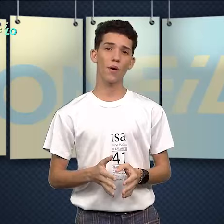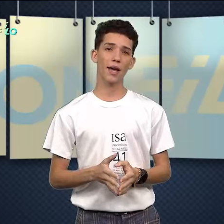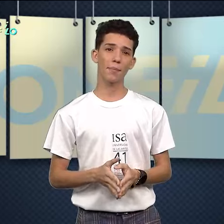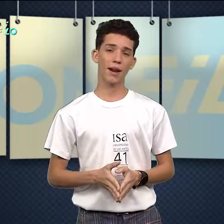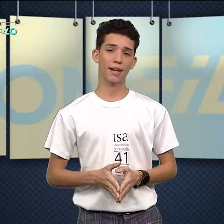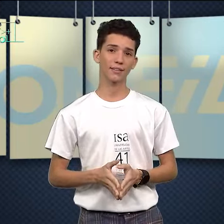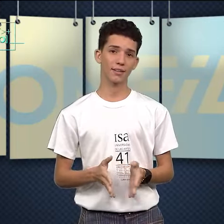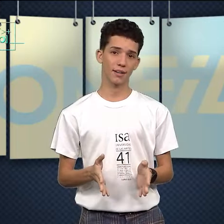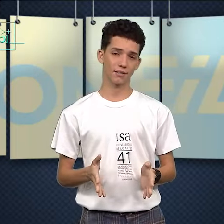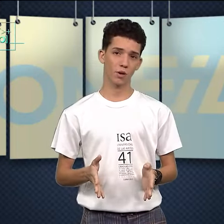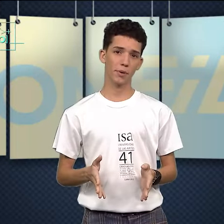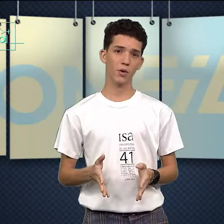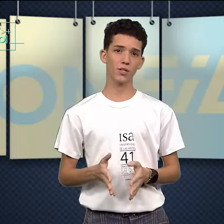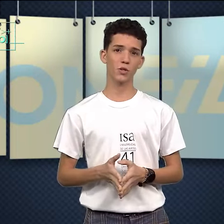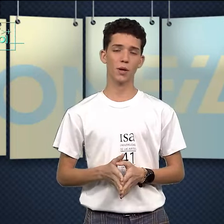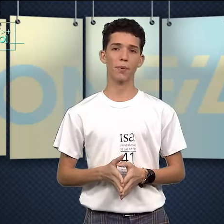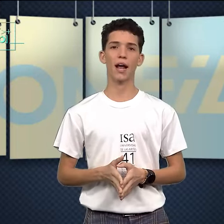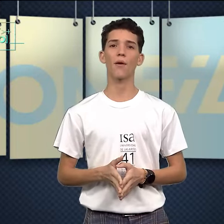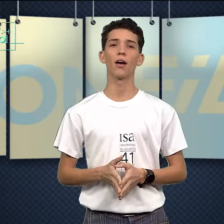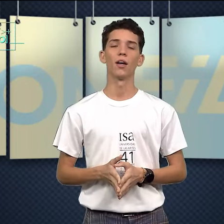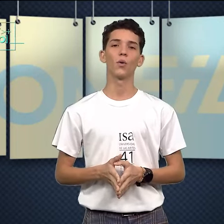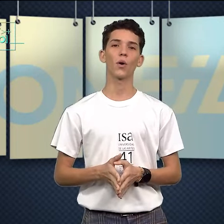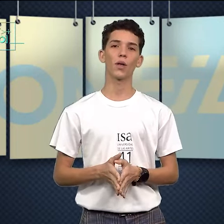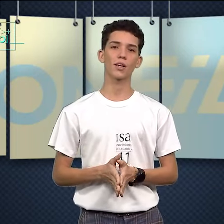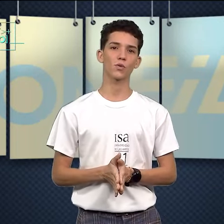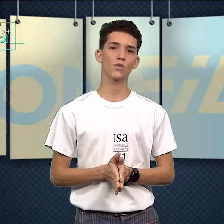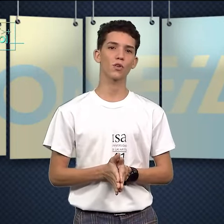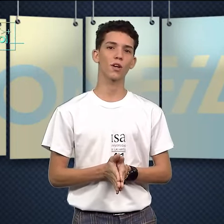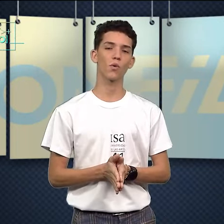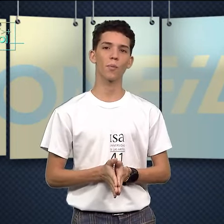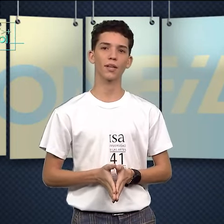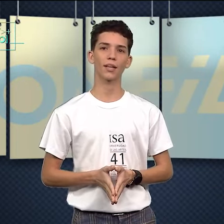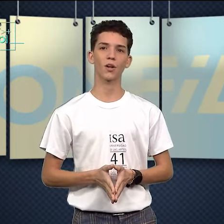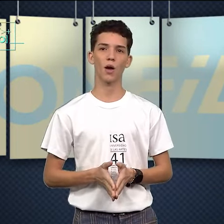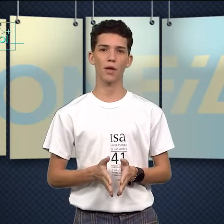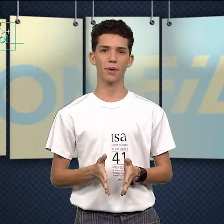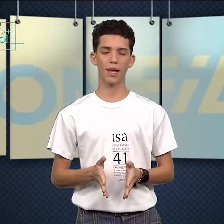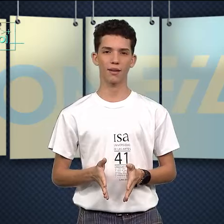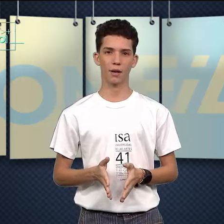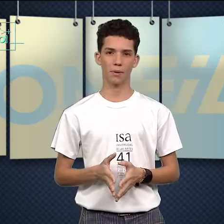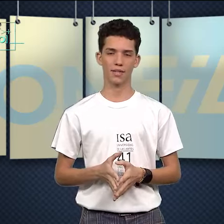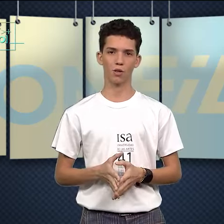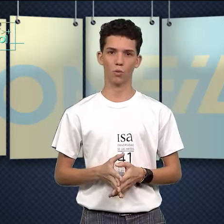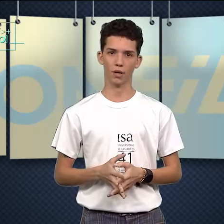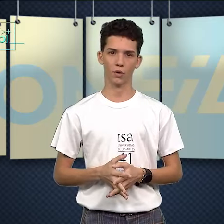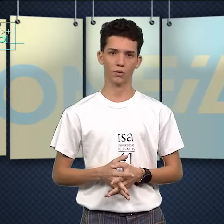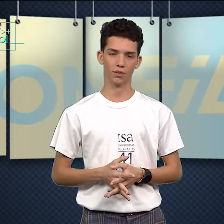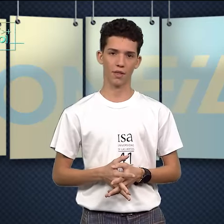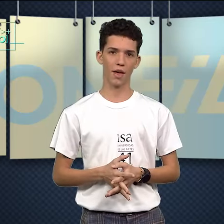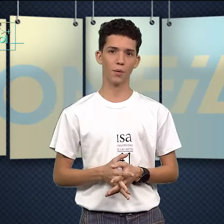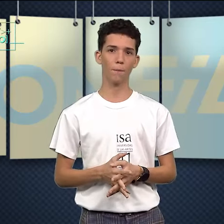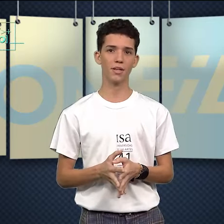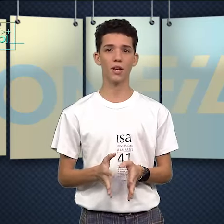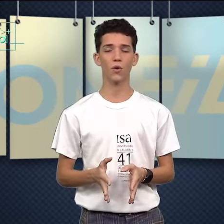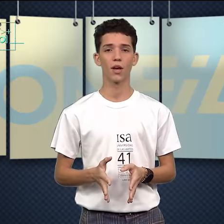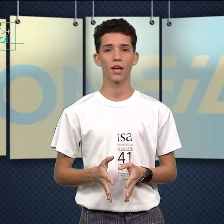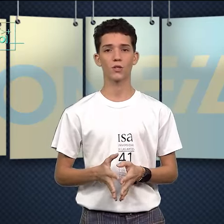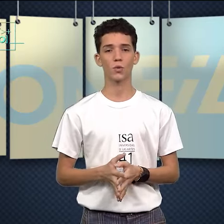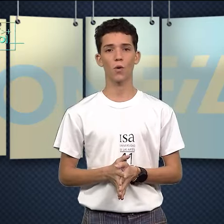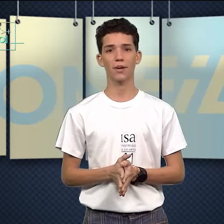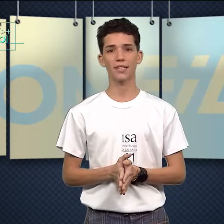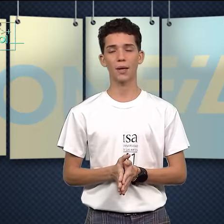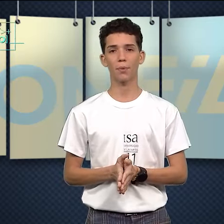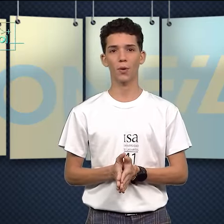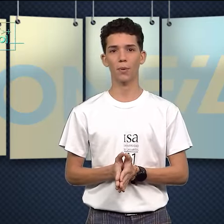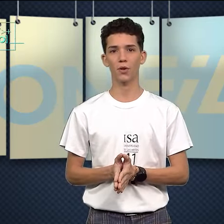Comenzaba una nueva era para Argentina, o al menos eso se esperaba, luego de la asunción del nuevo mandatario Javier Milei el pasado domingo. Tras dar un paseo en